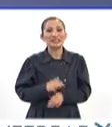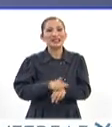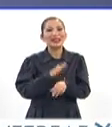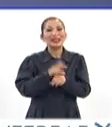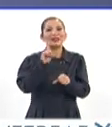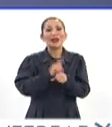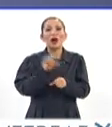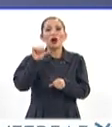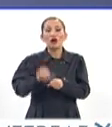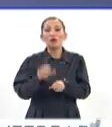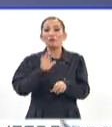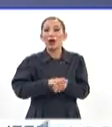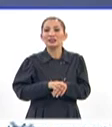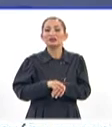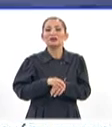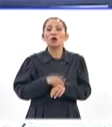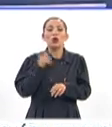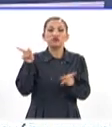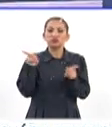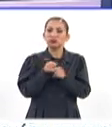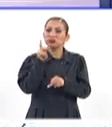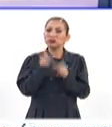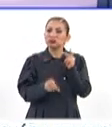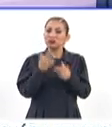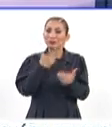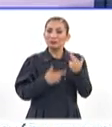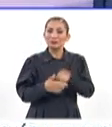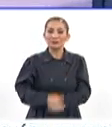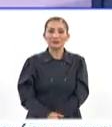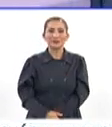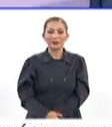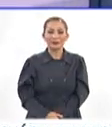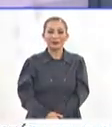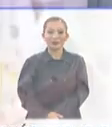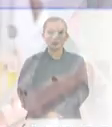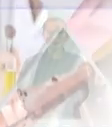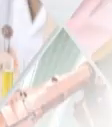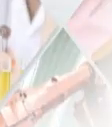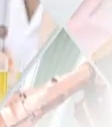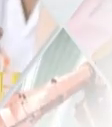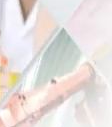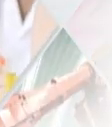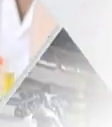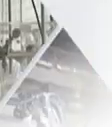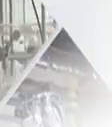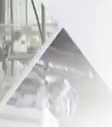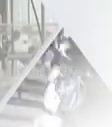excelente día. Hoy en específico vamos a hacer una breve pausa, regresamos.